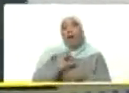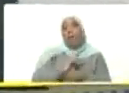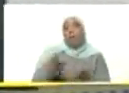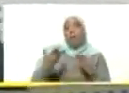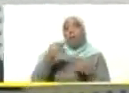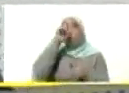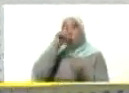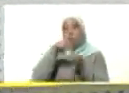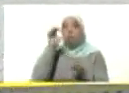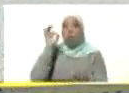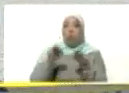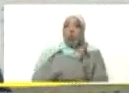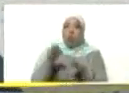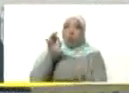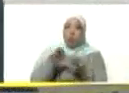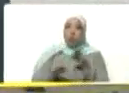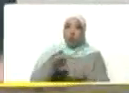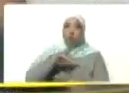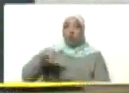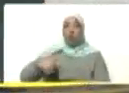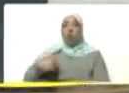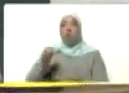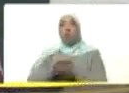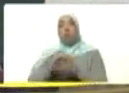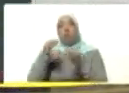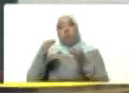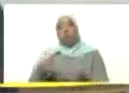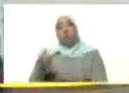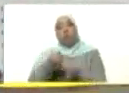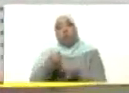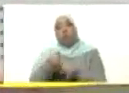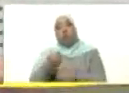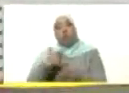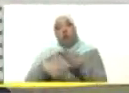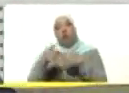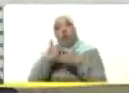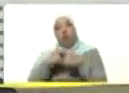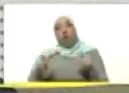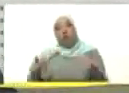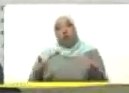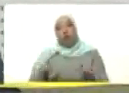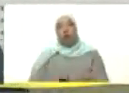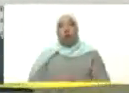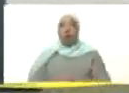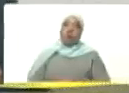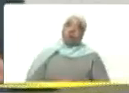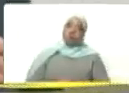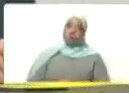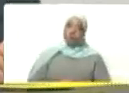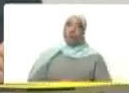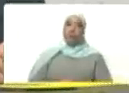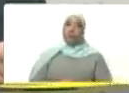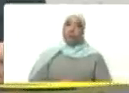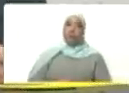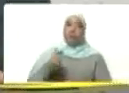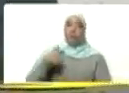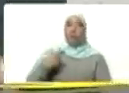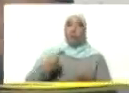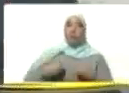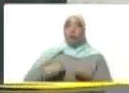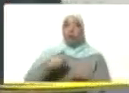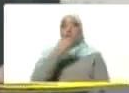la justicia, for independence, por la independencia, for our sovereignty, por la soberanía, and for a better life, y por una vida